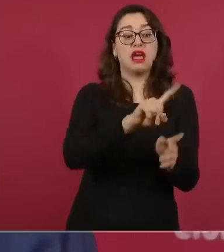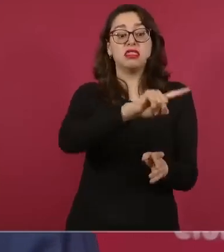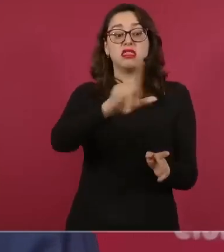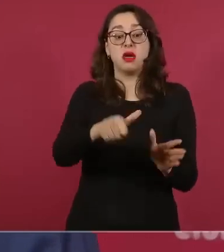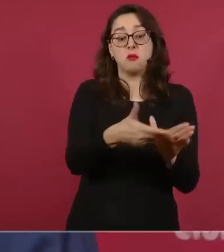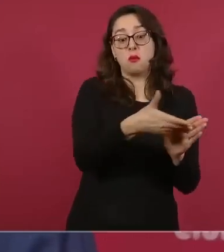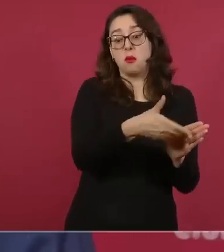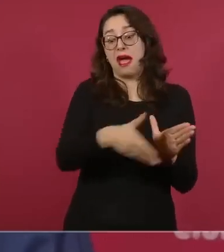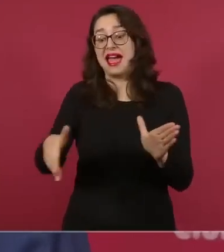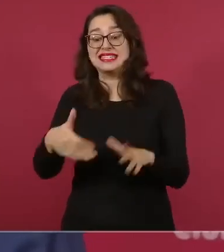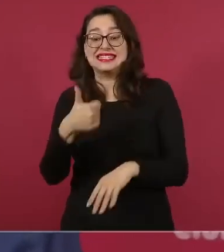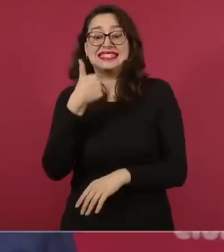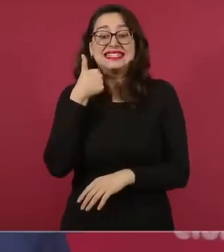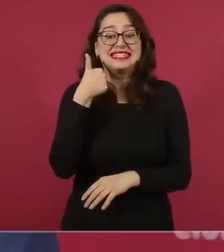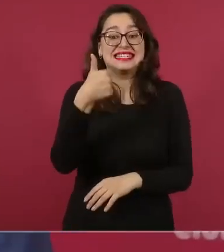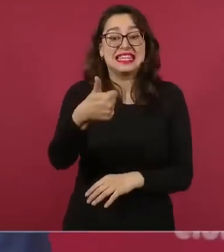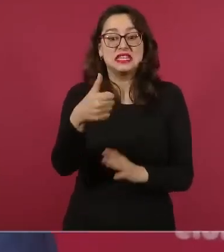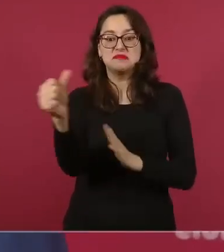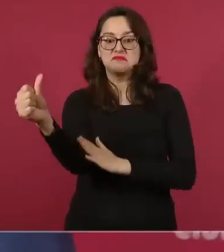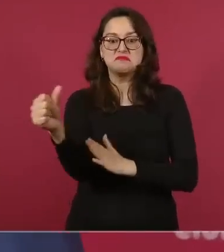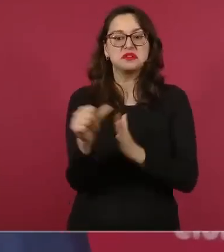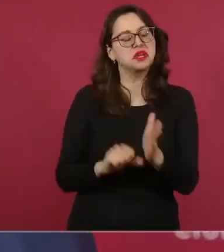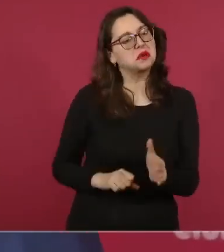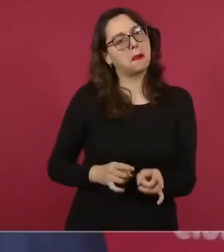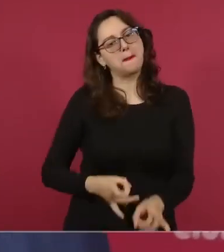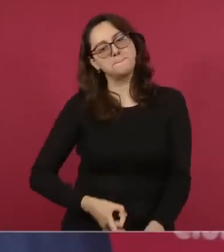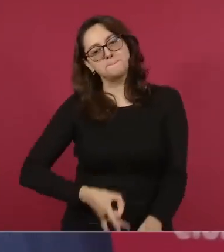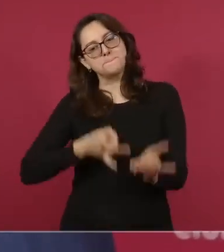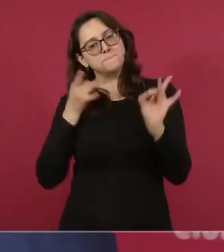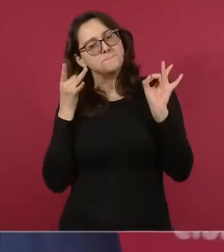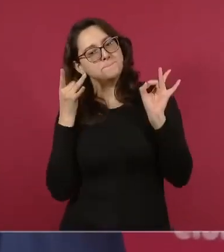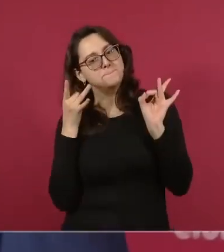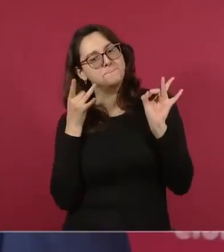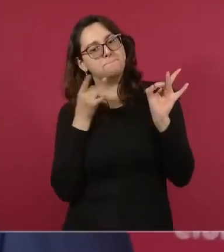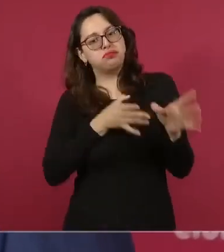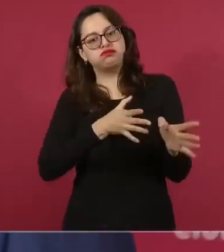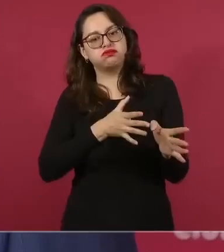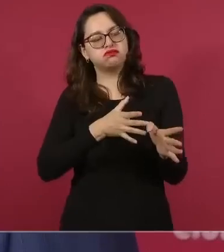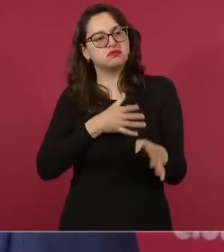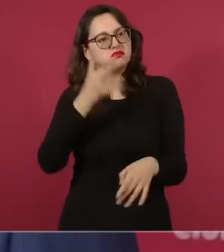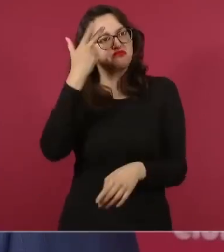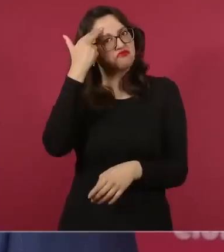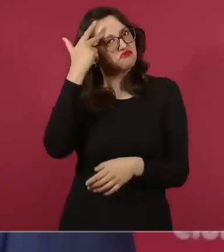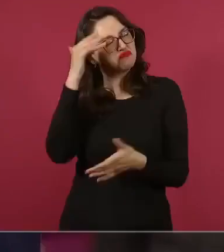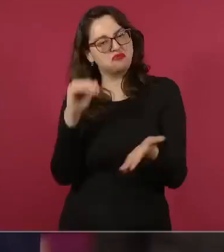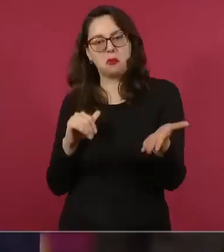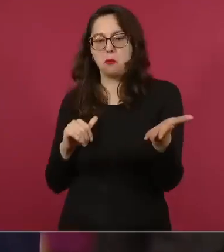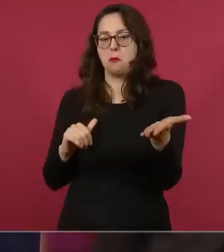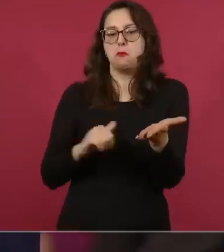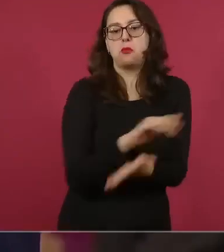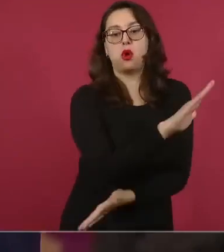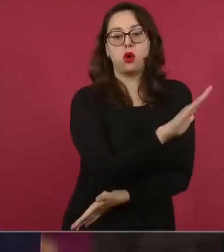en solo 6 meses se consumó el derrocamiento de Porfirio Díaz.